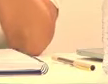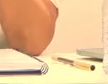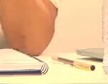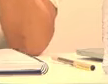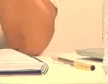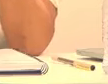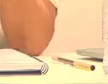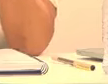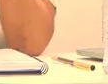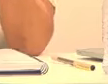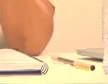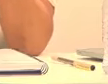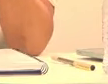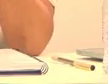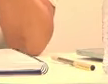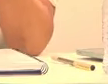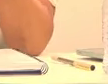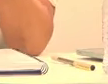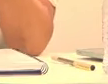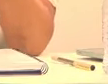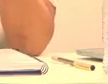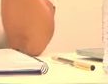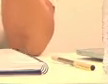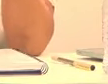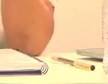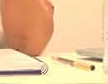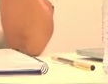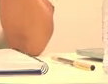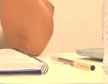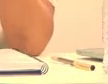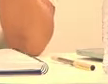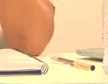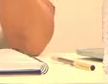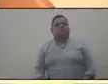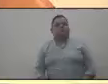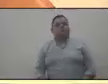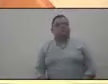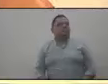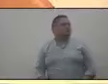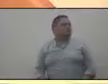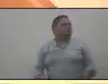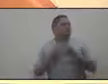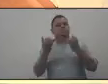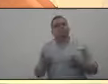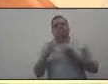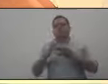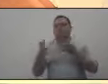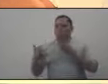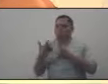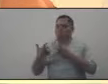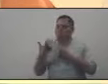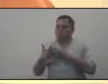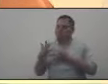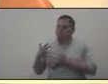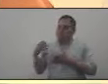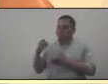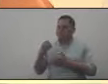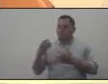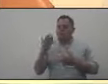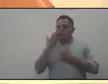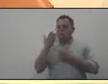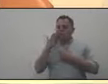territoriales, tenemos que llegar a educar a la comunidad, a enseñarles cómo son estas medidas de protección, porque hoy tenemos un sistema de salud basado en la